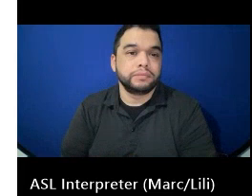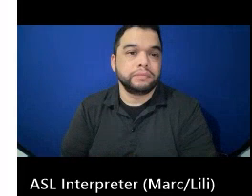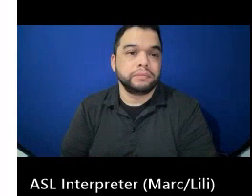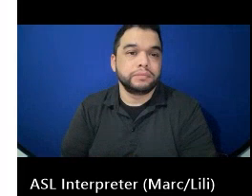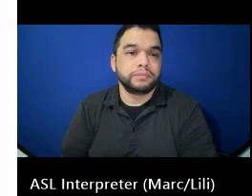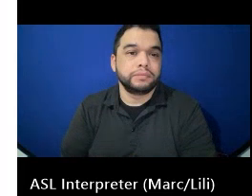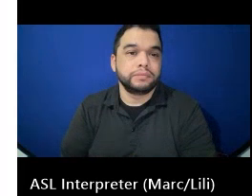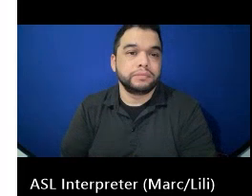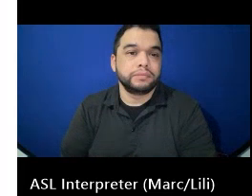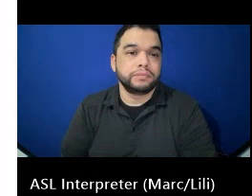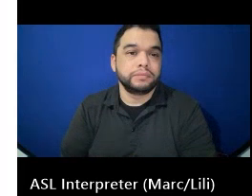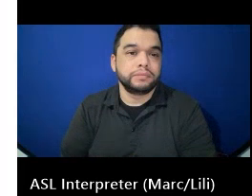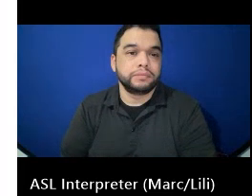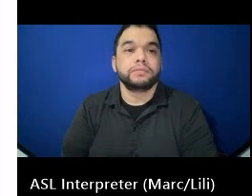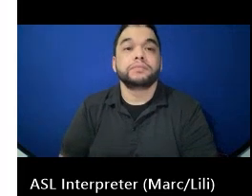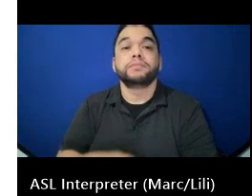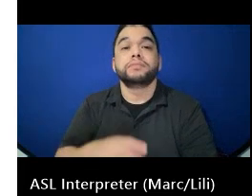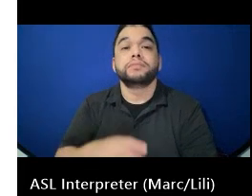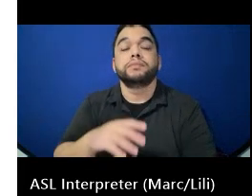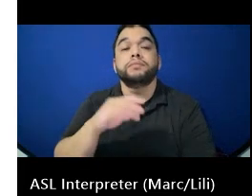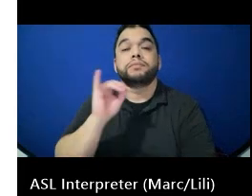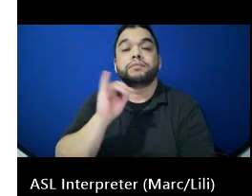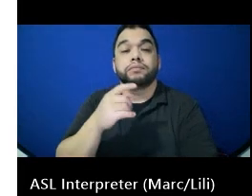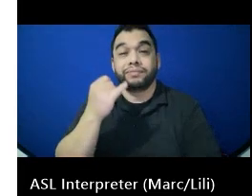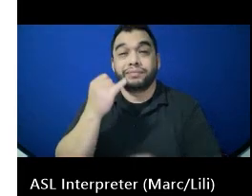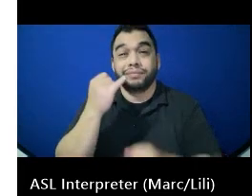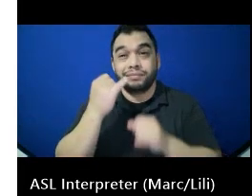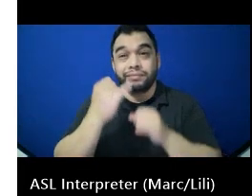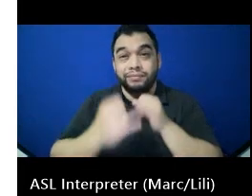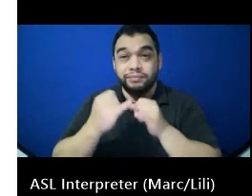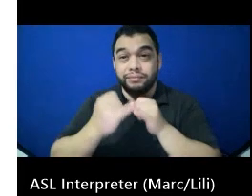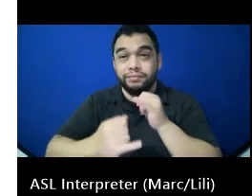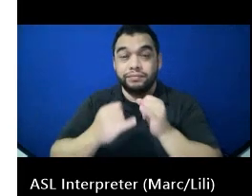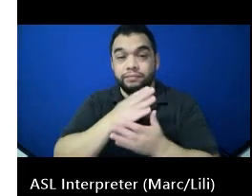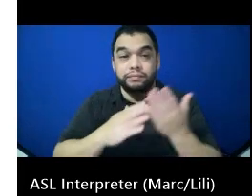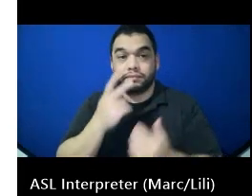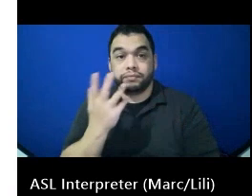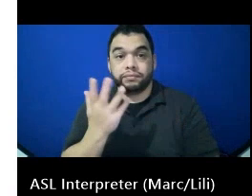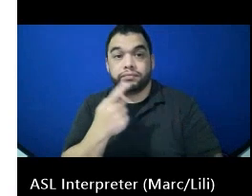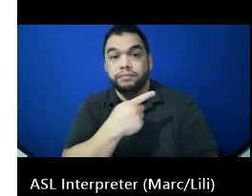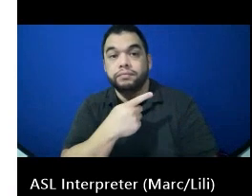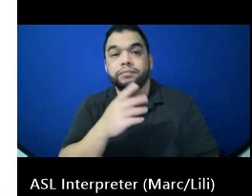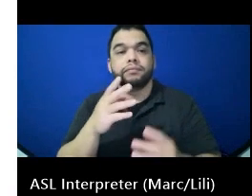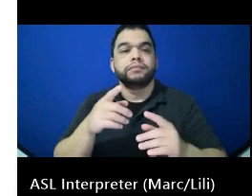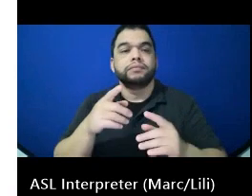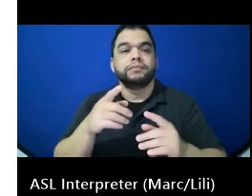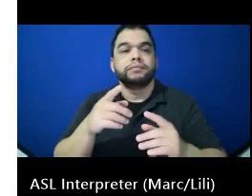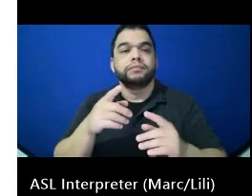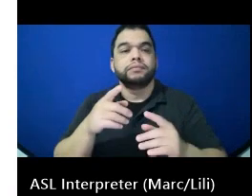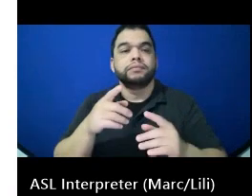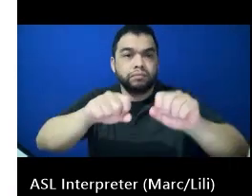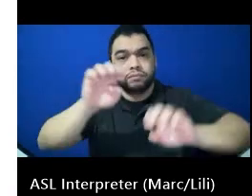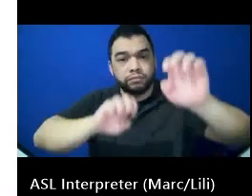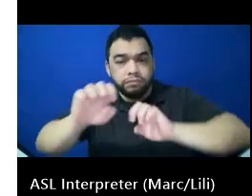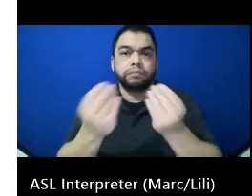We want to go to the final part of this talk so that we can evaluate